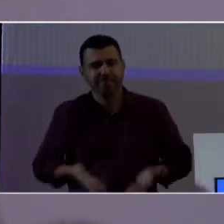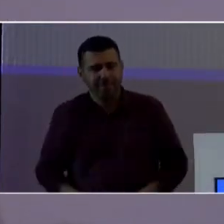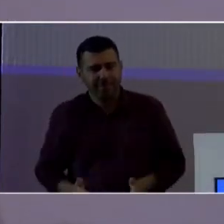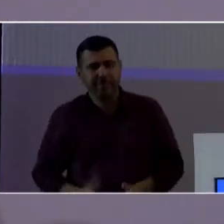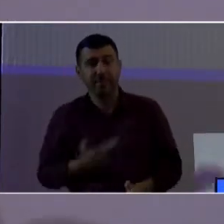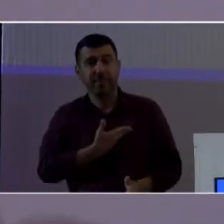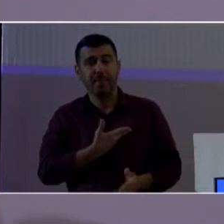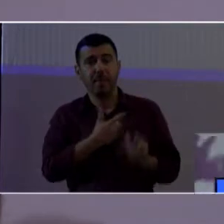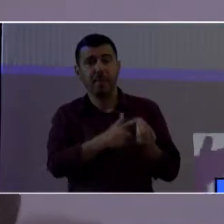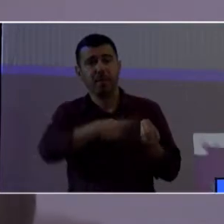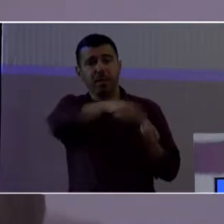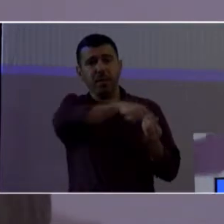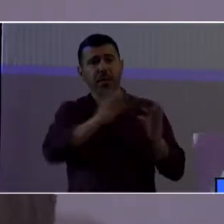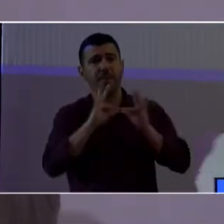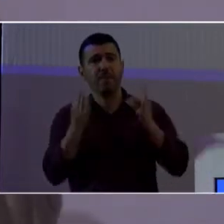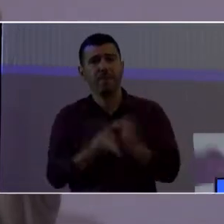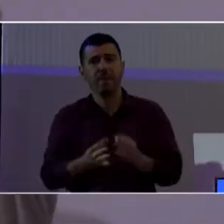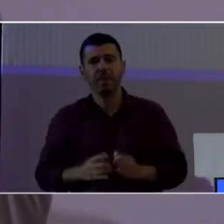¿Cómo se hacía?